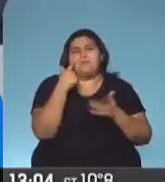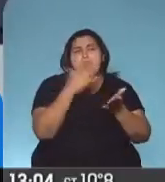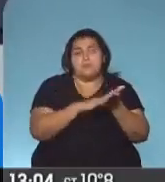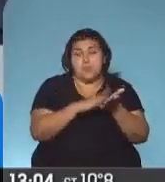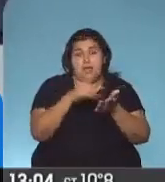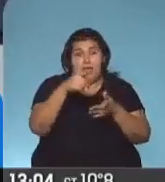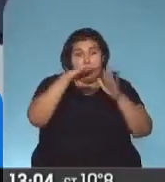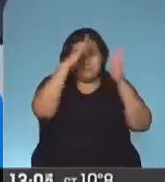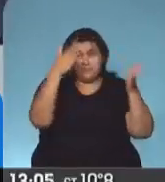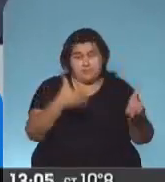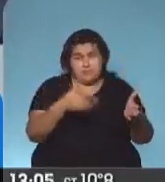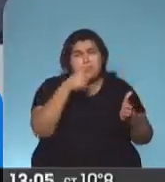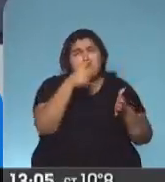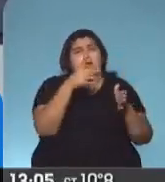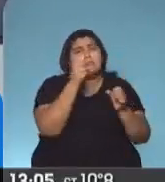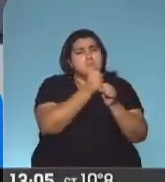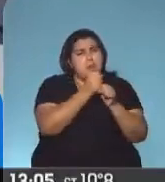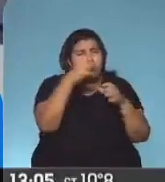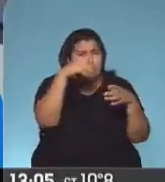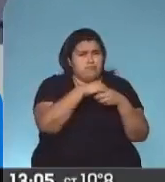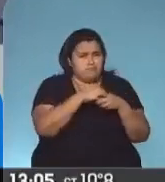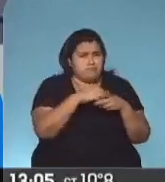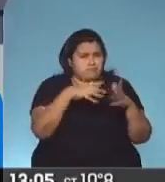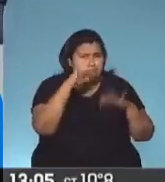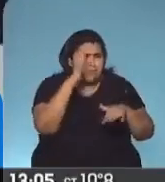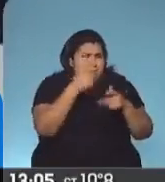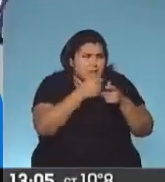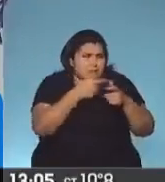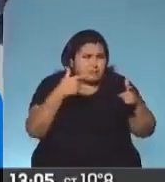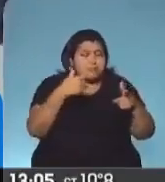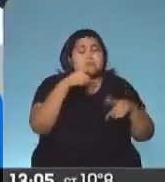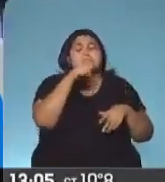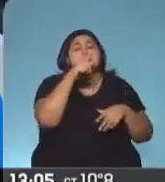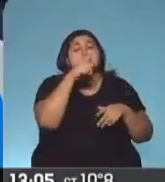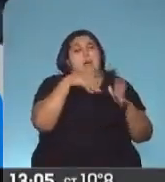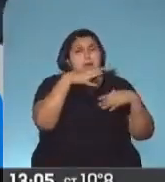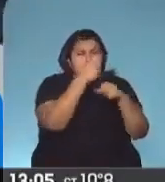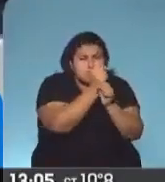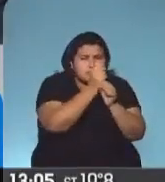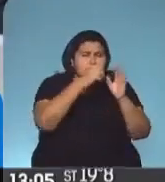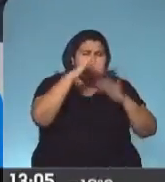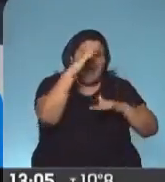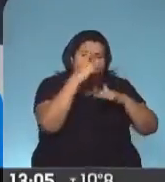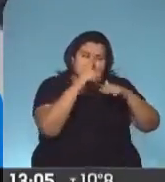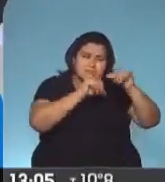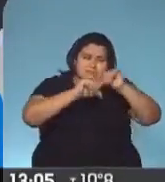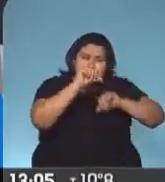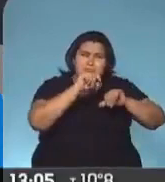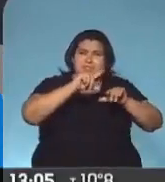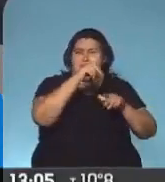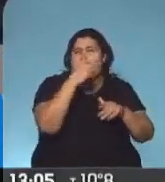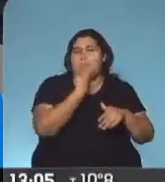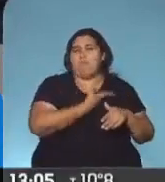instituto tiene una capacidad operativa muy amplia es el mayor es el instituto micro biológico mayor estatal de todo el